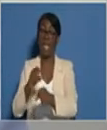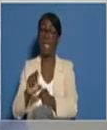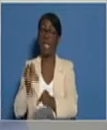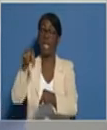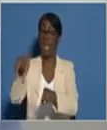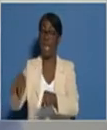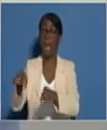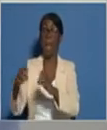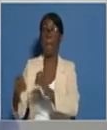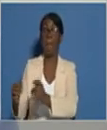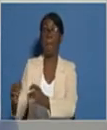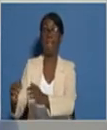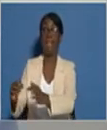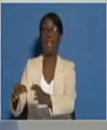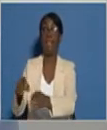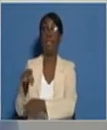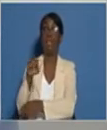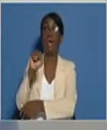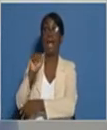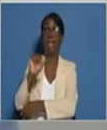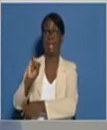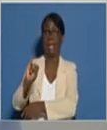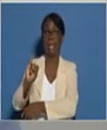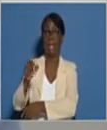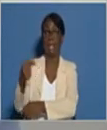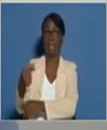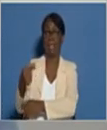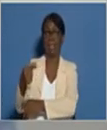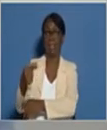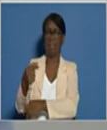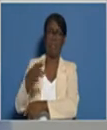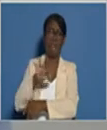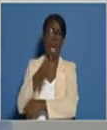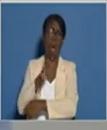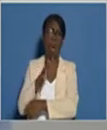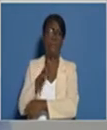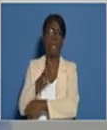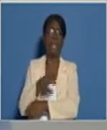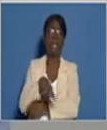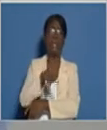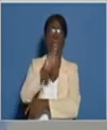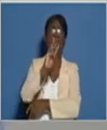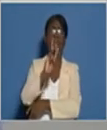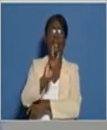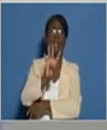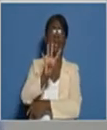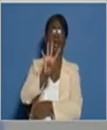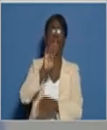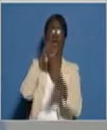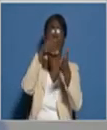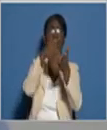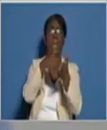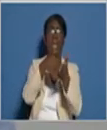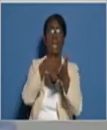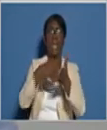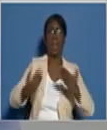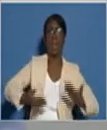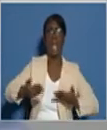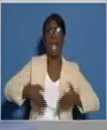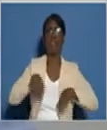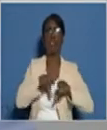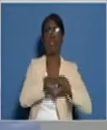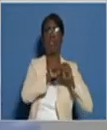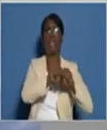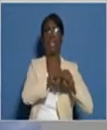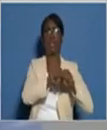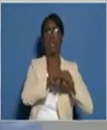Gubernamental. Hemos iniciado con aproximadamente 64.000 trabajadores suspendidos. Nuestra